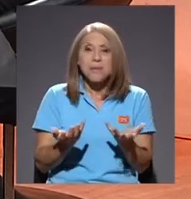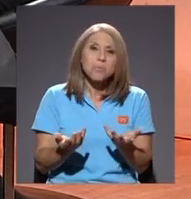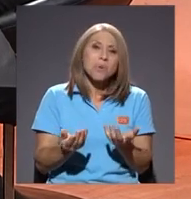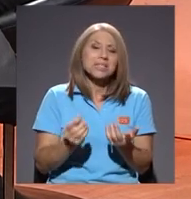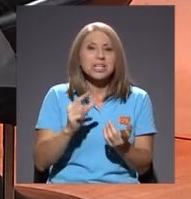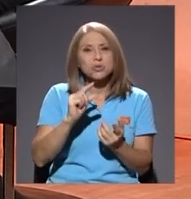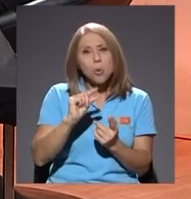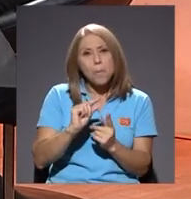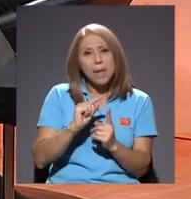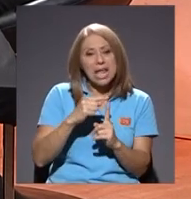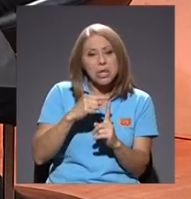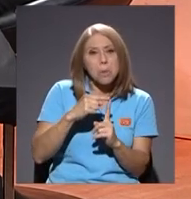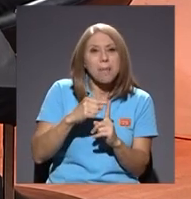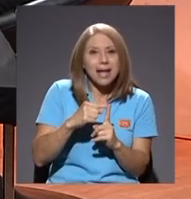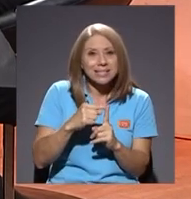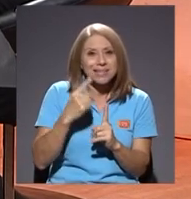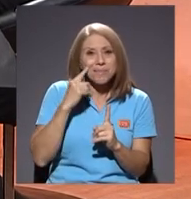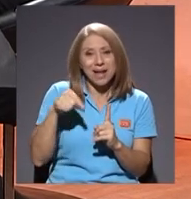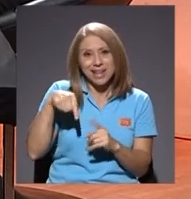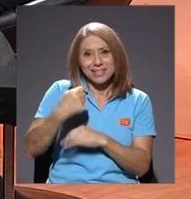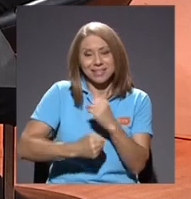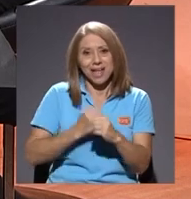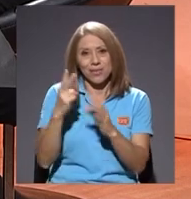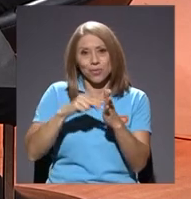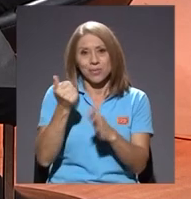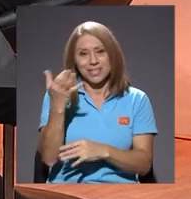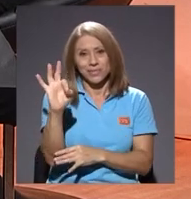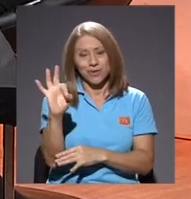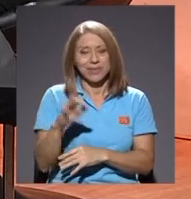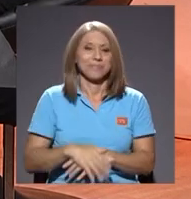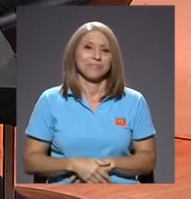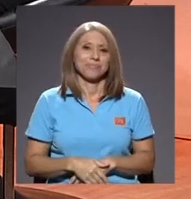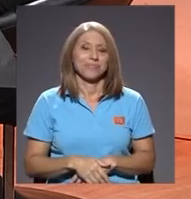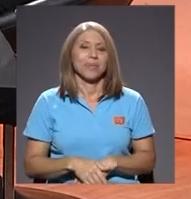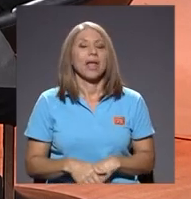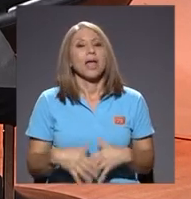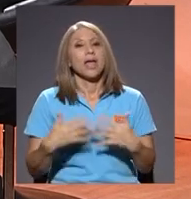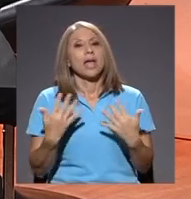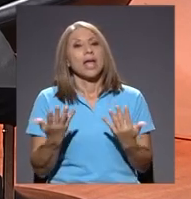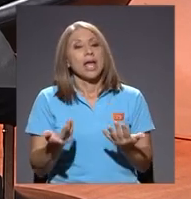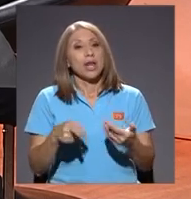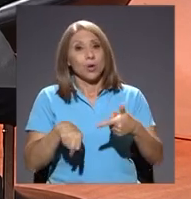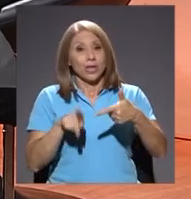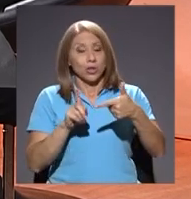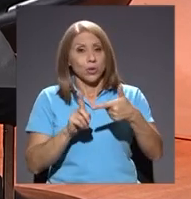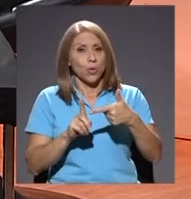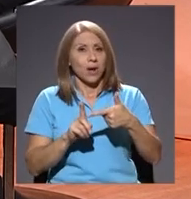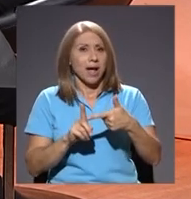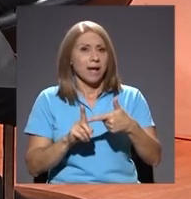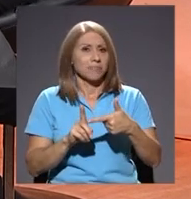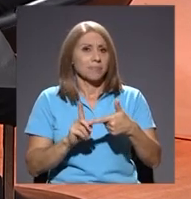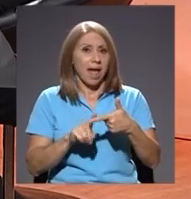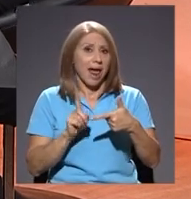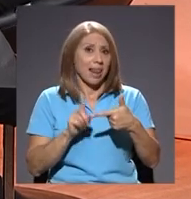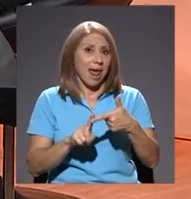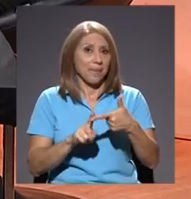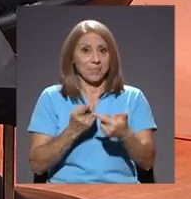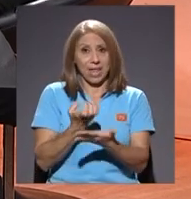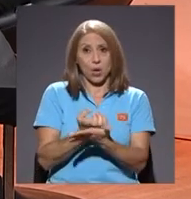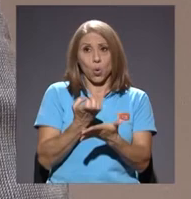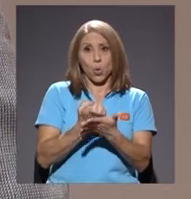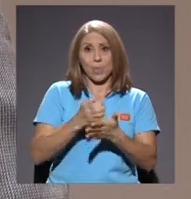que en este 2019 nos espera en lo que toca a la economía nacional